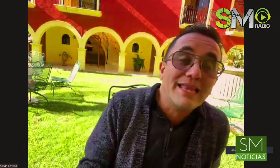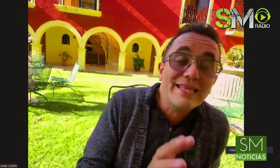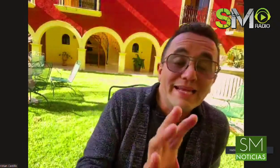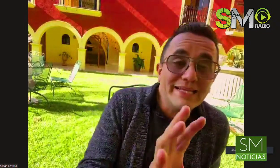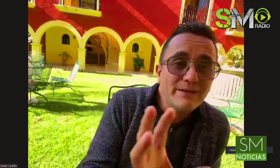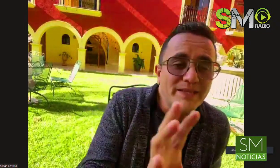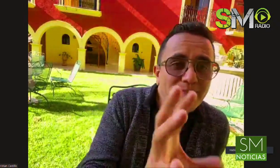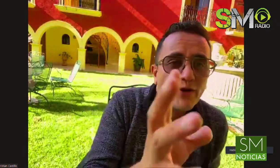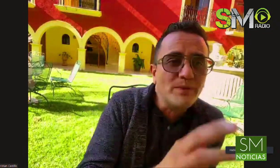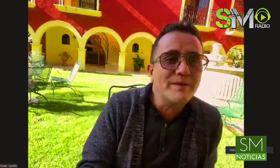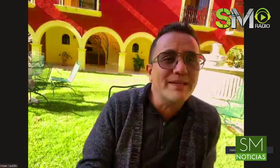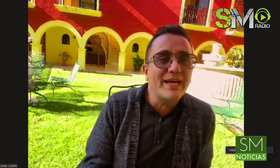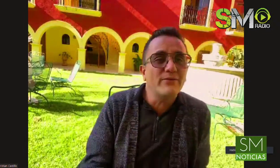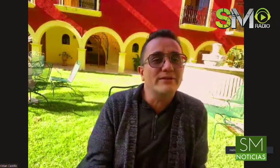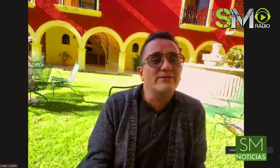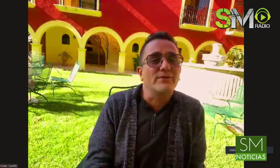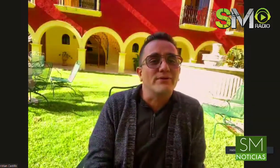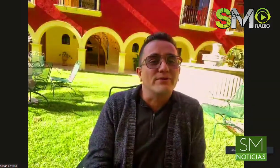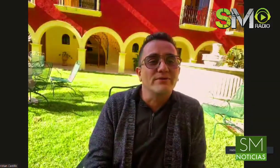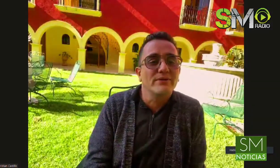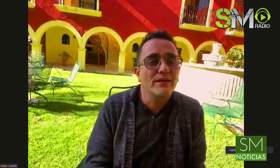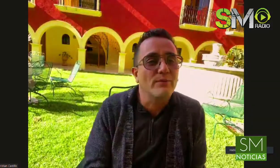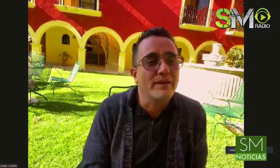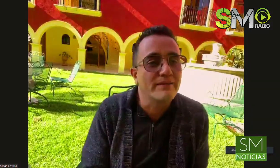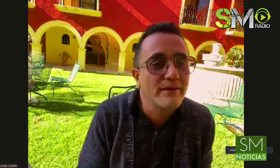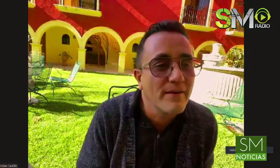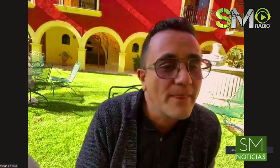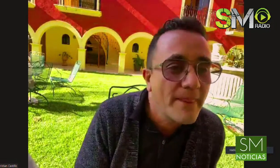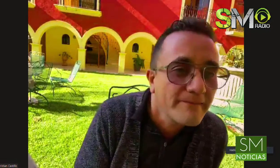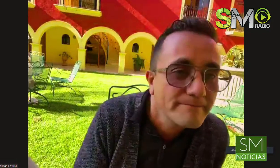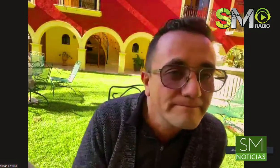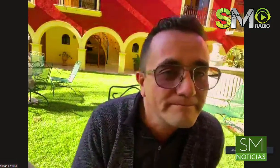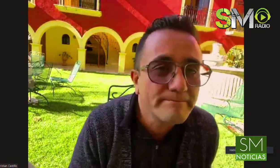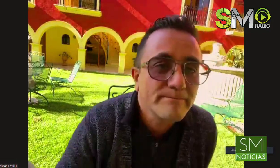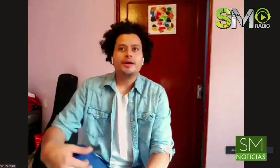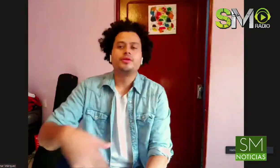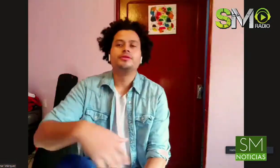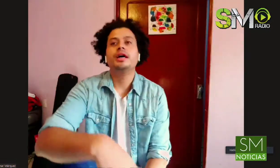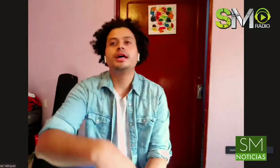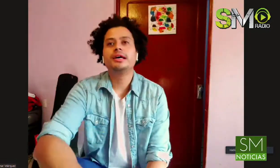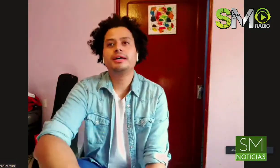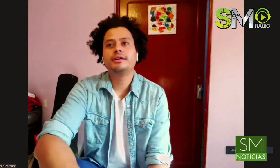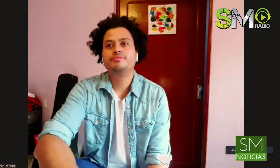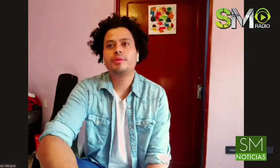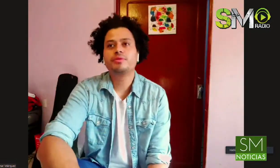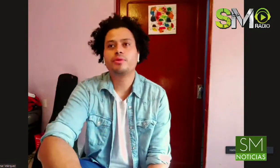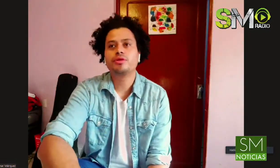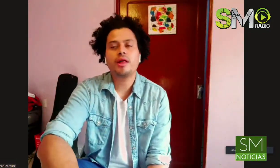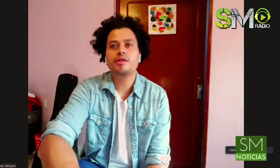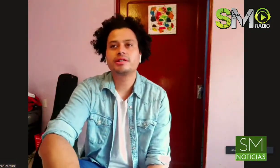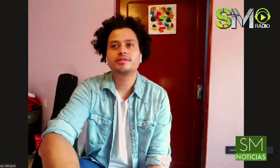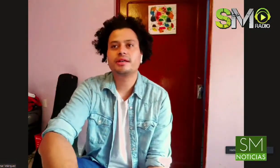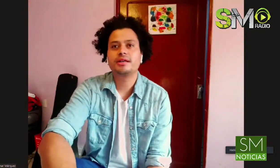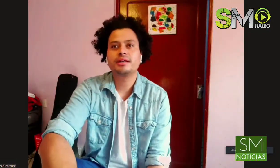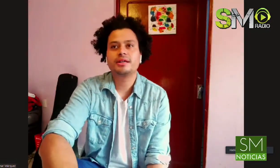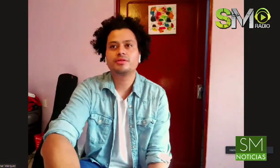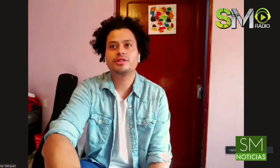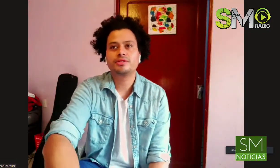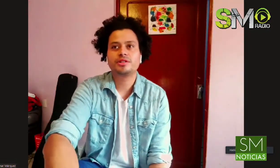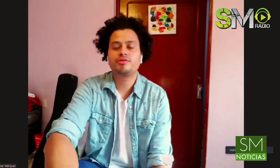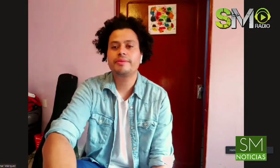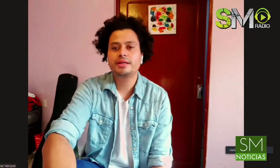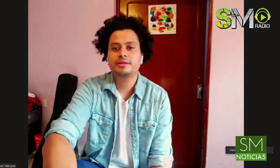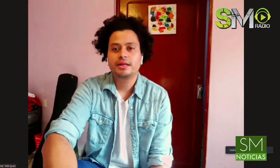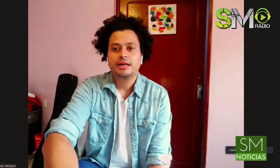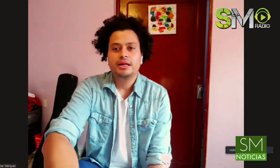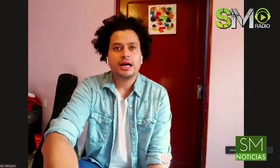o sea, en esta pandemia, ¿cómo has manejado esto, querido Omar? Pues mira, hermano, hemos evolucionado desde